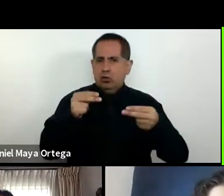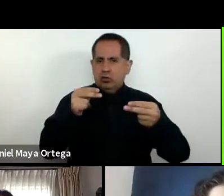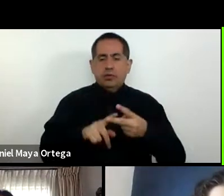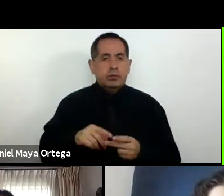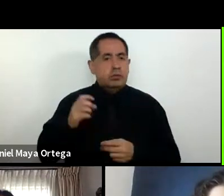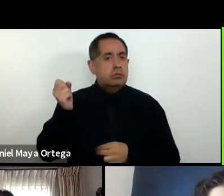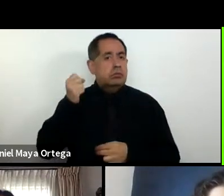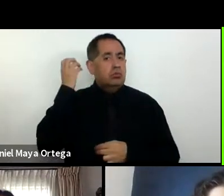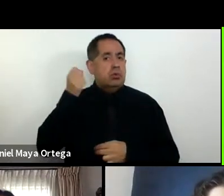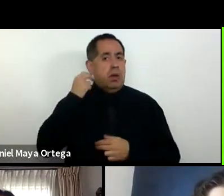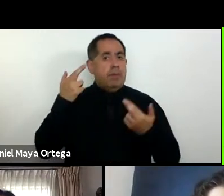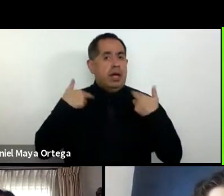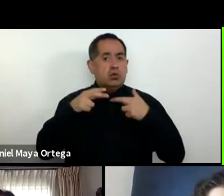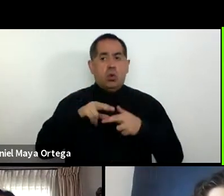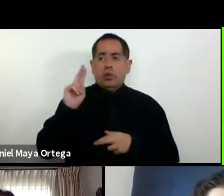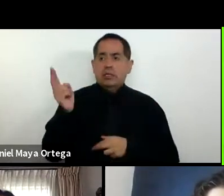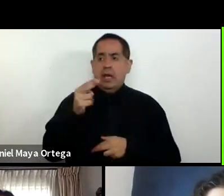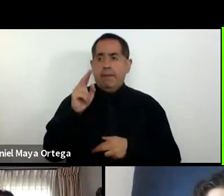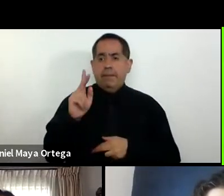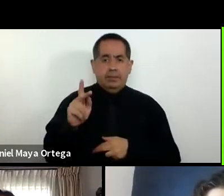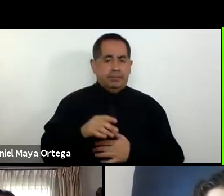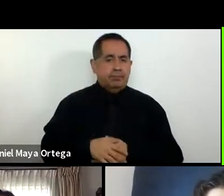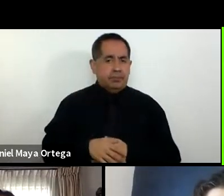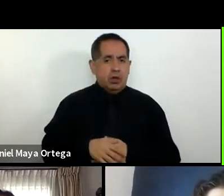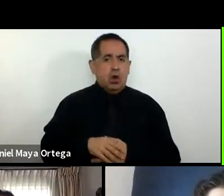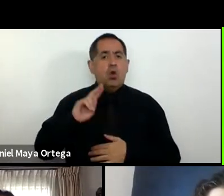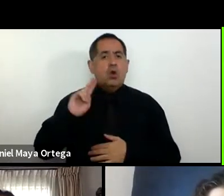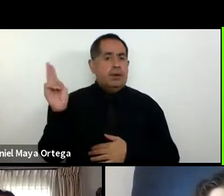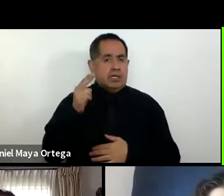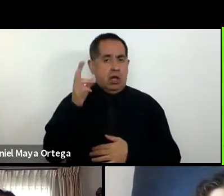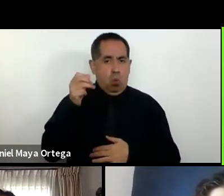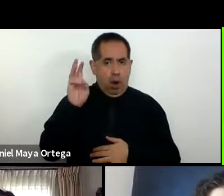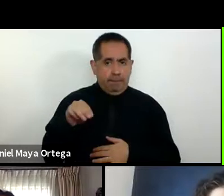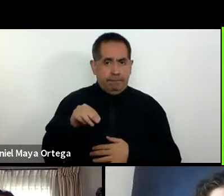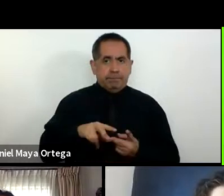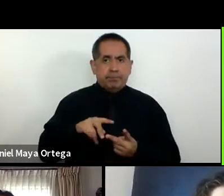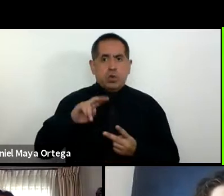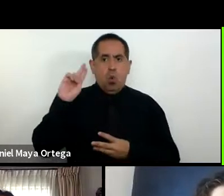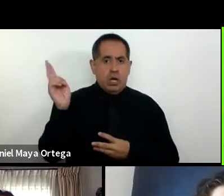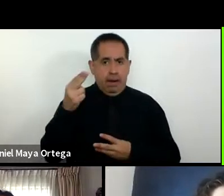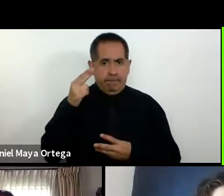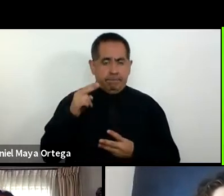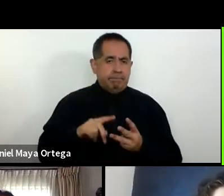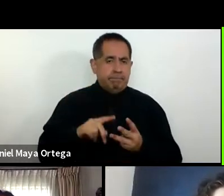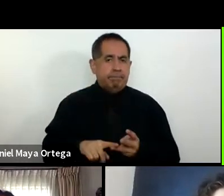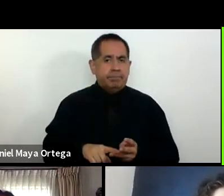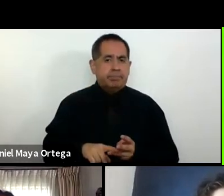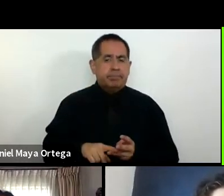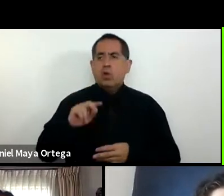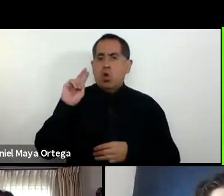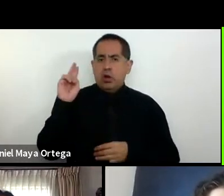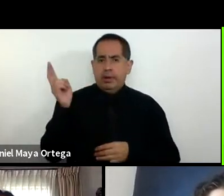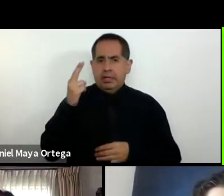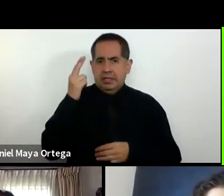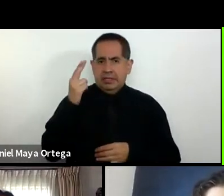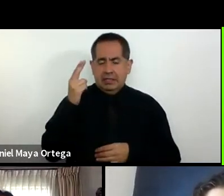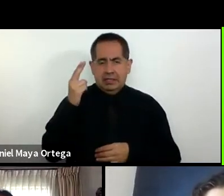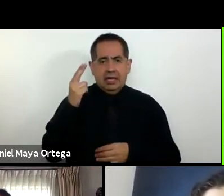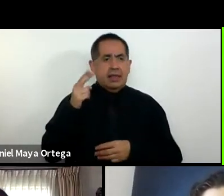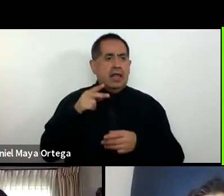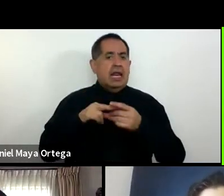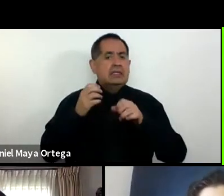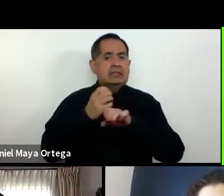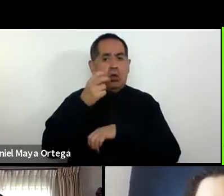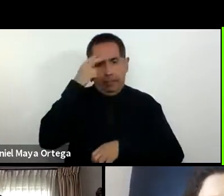Panamericana, Universidad Autónoma Metropolitana, Universidad Nacional Autónoma de México, Universidad Autónoma del Estado